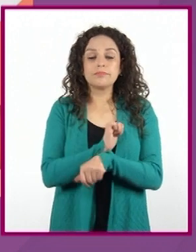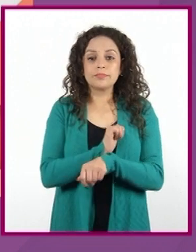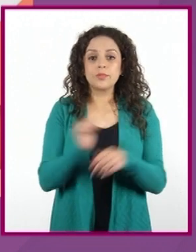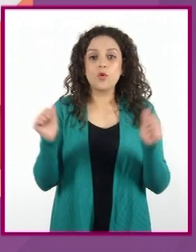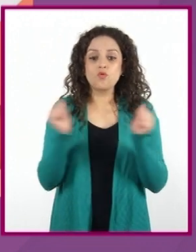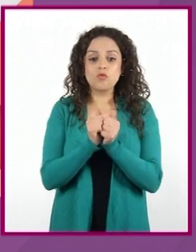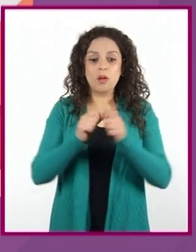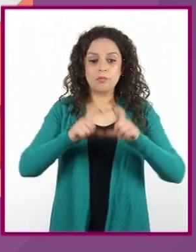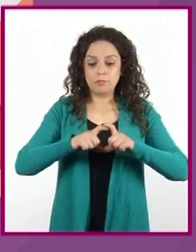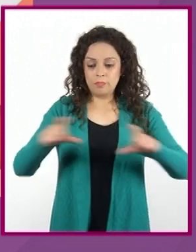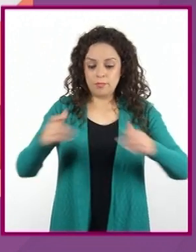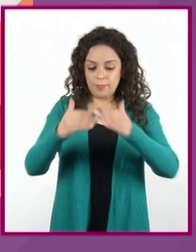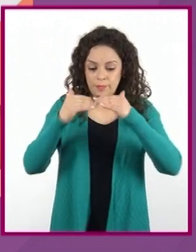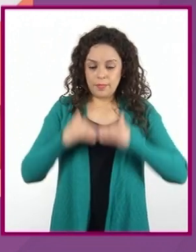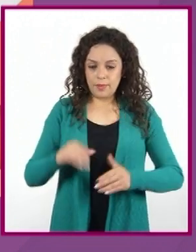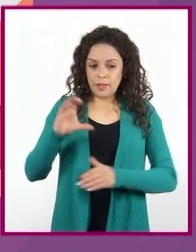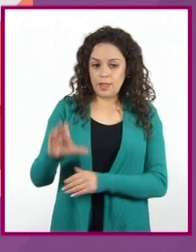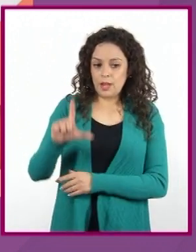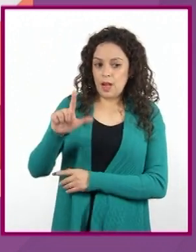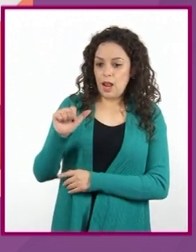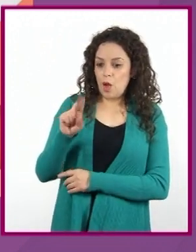siguientes cláusulas.